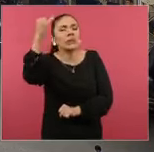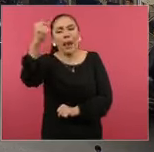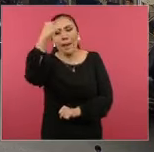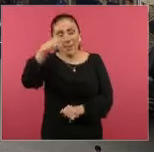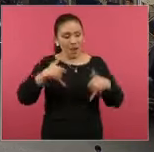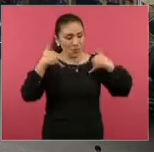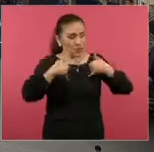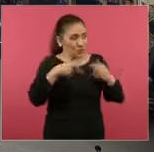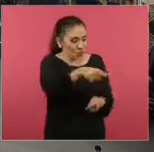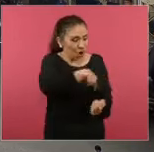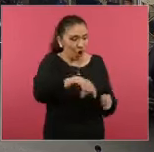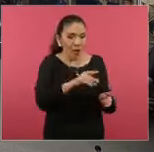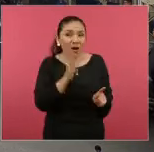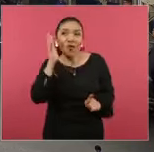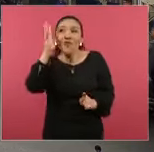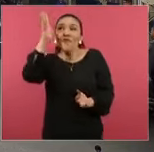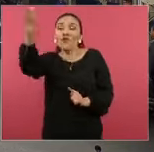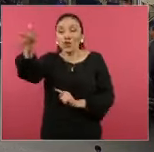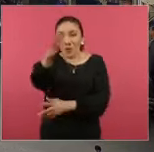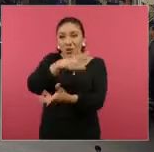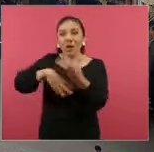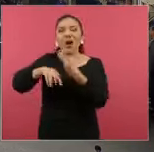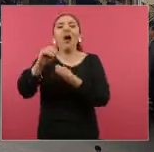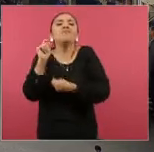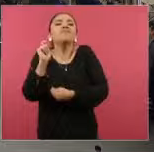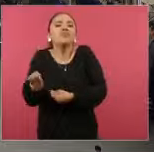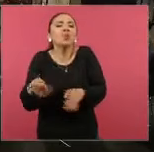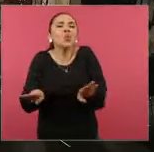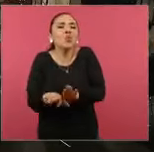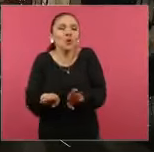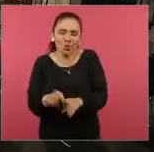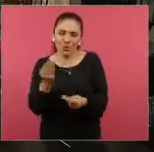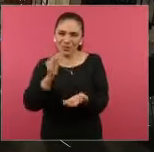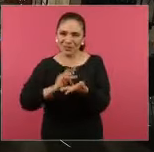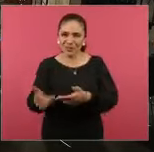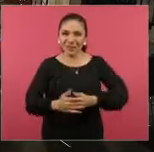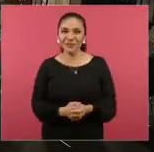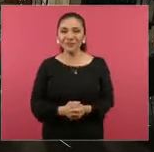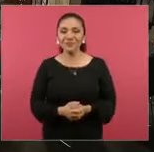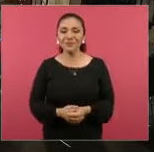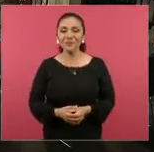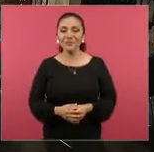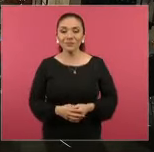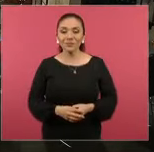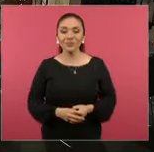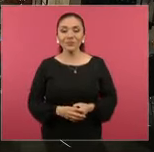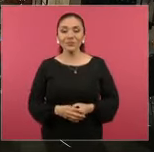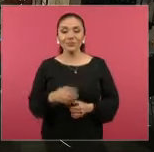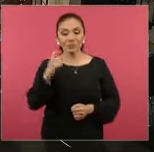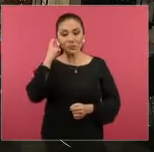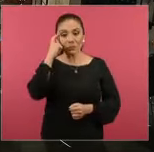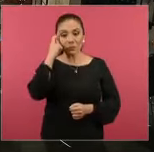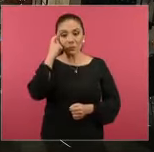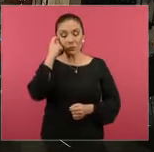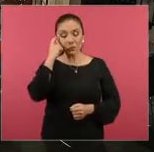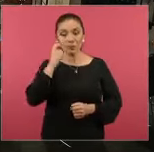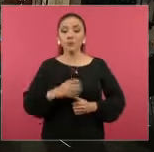a futuro ya transformados? Muchas gracias. Gracias. Empieza Ángel y termino